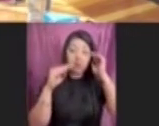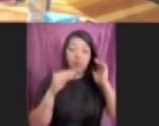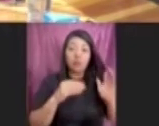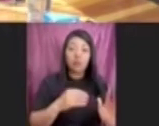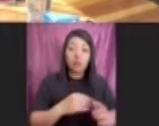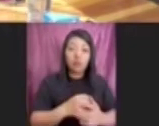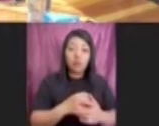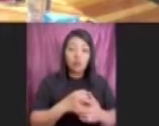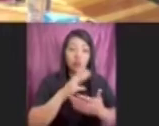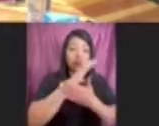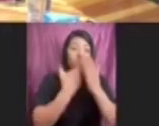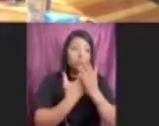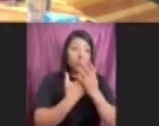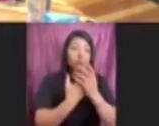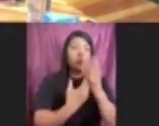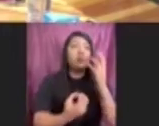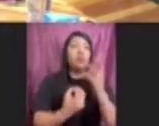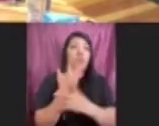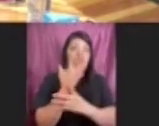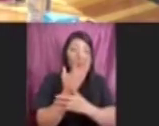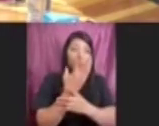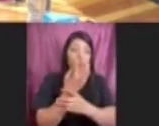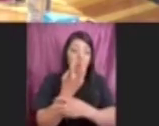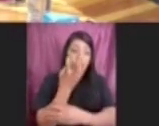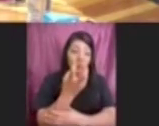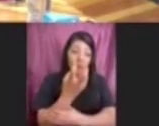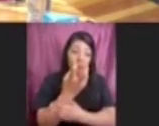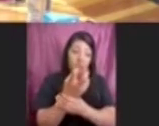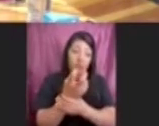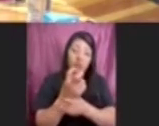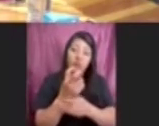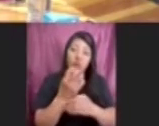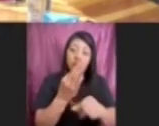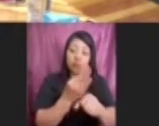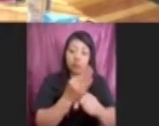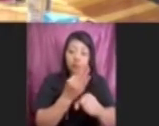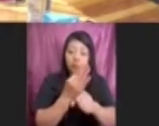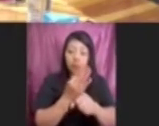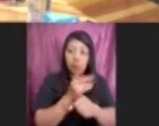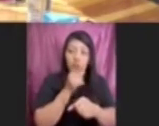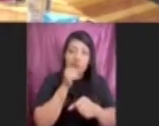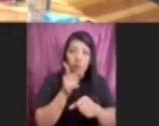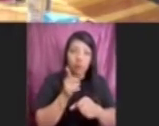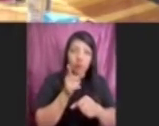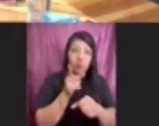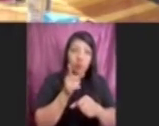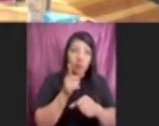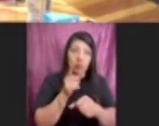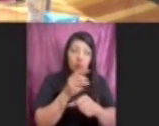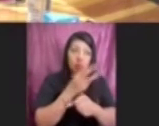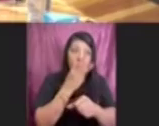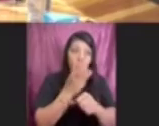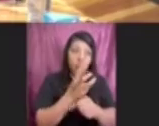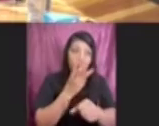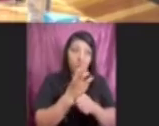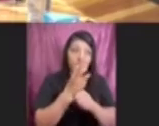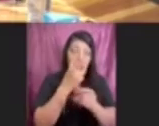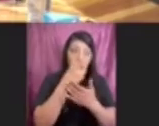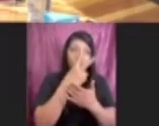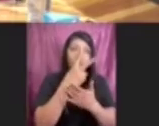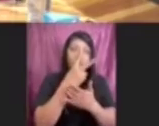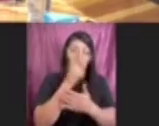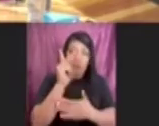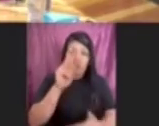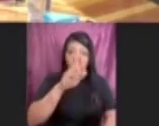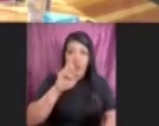la contratación de un tercero y que este tercero fue el que diseñó, implementó y operó el programa de resultados electorales en